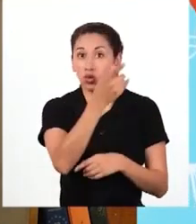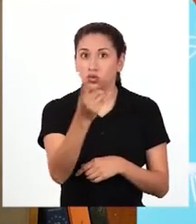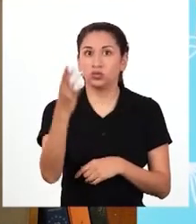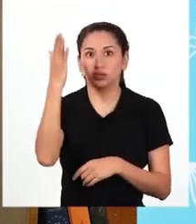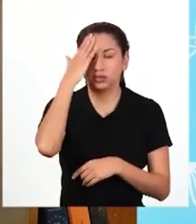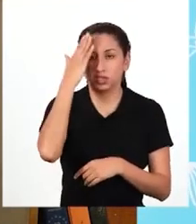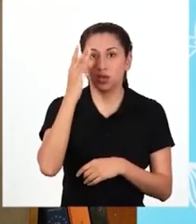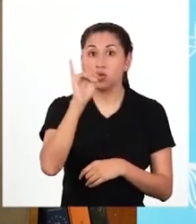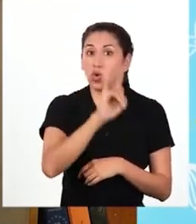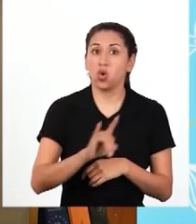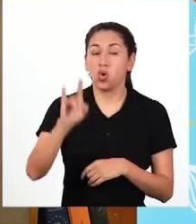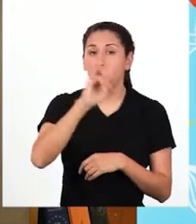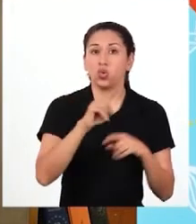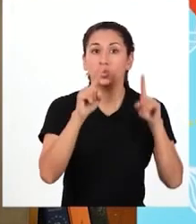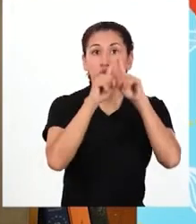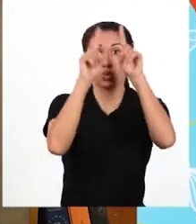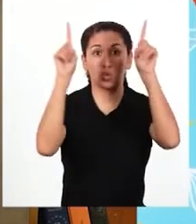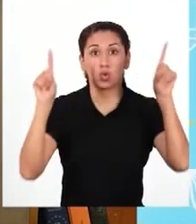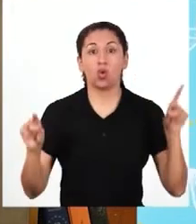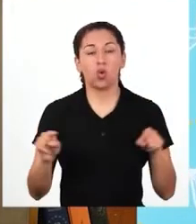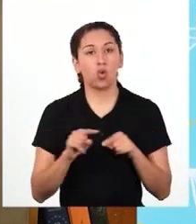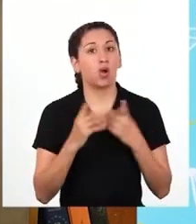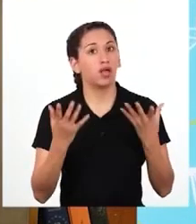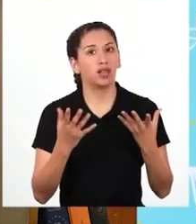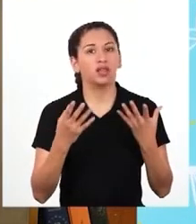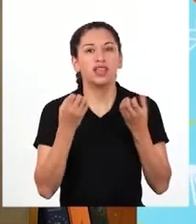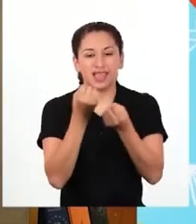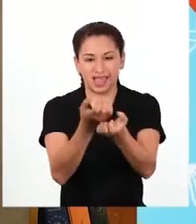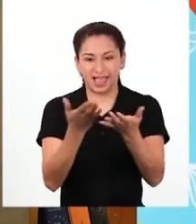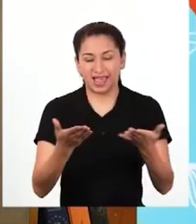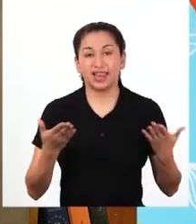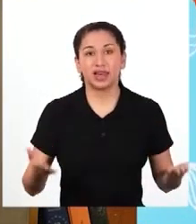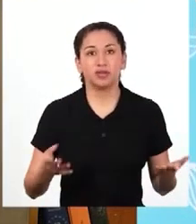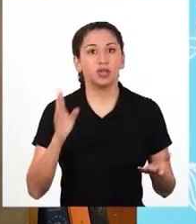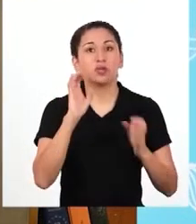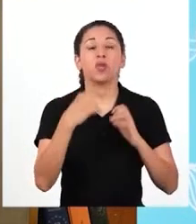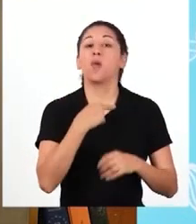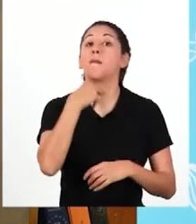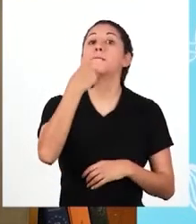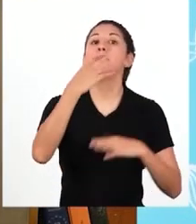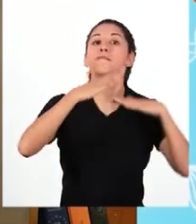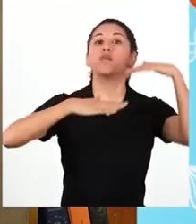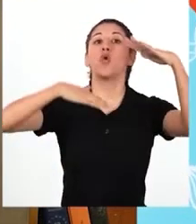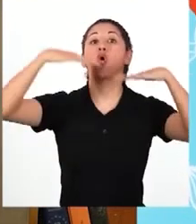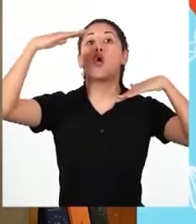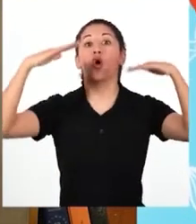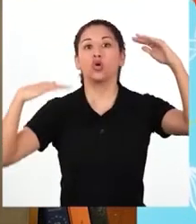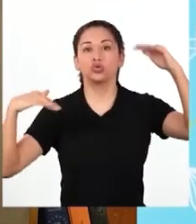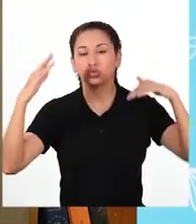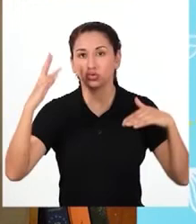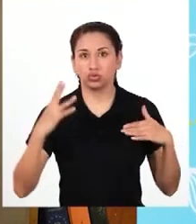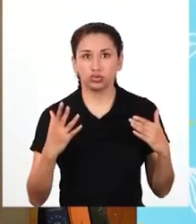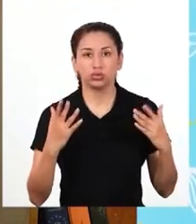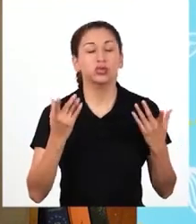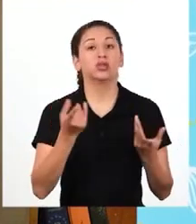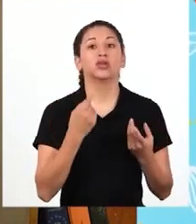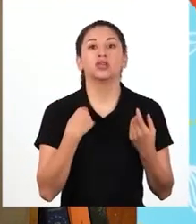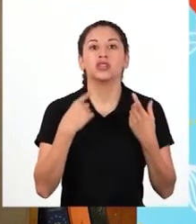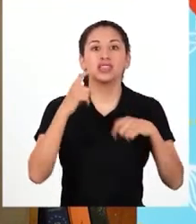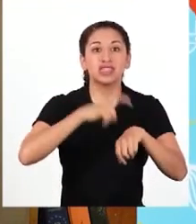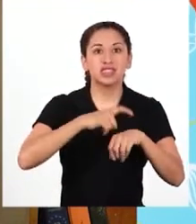los elementos paraverbales, como la entonación, el volumen de la voz, el ritmo y las